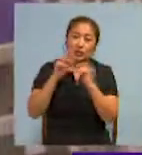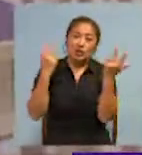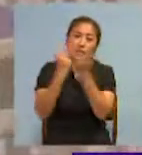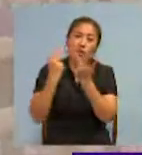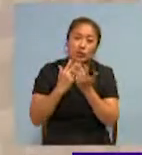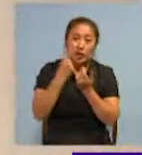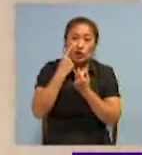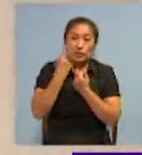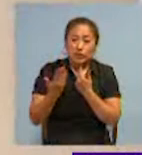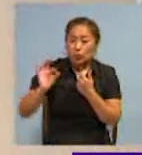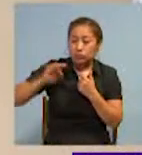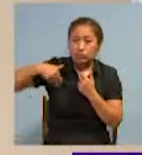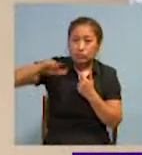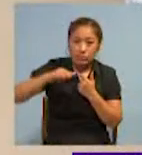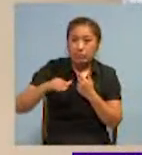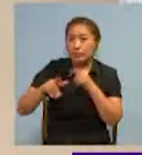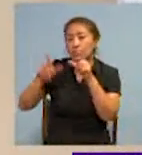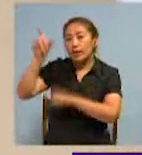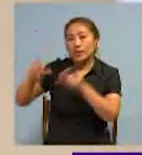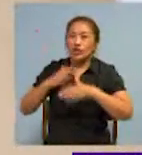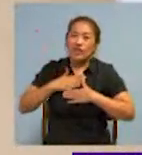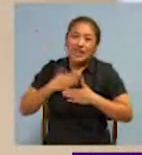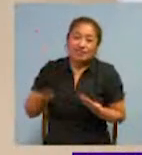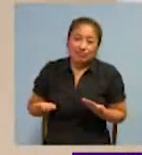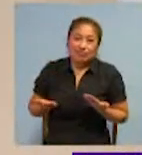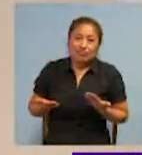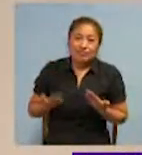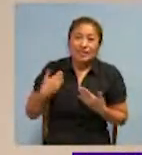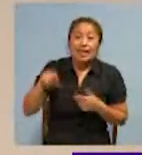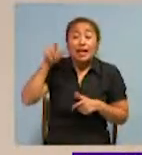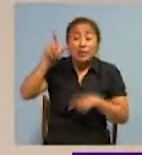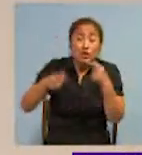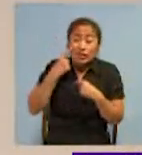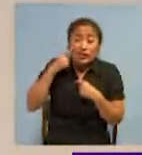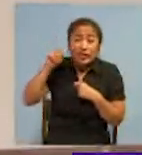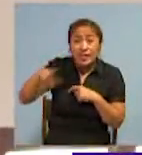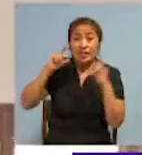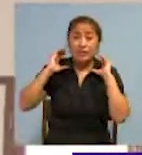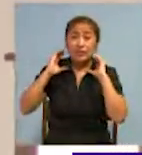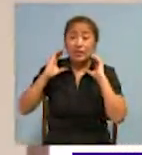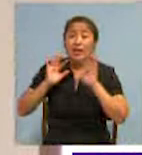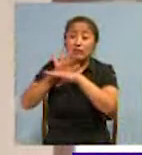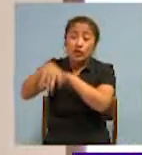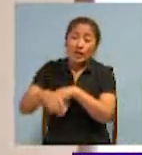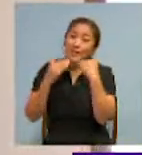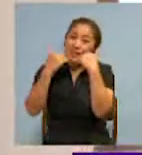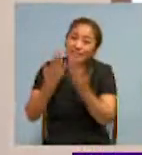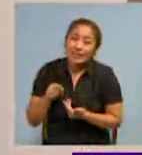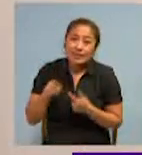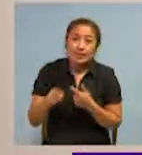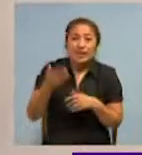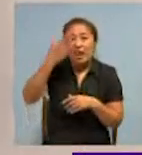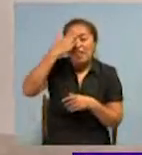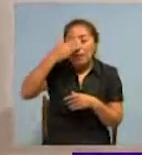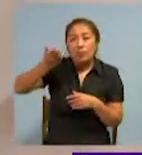lo que se ha vivido en estos últimos años o la gente está muy bien y fundamentalmente está agradecida después de lo que ha sido ese evento y